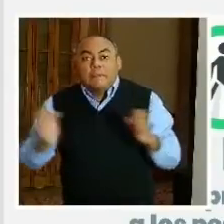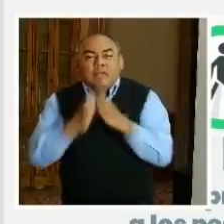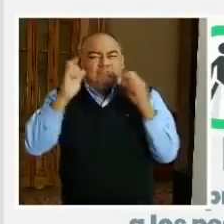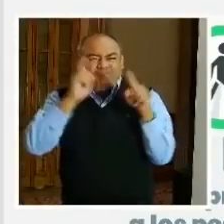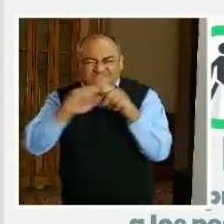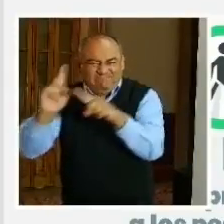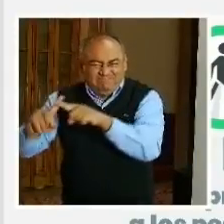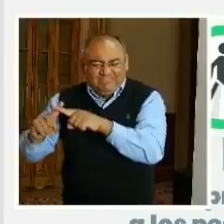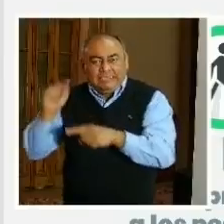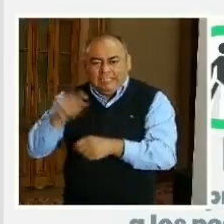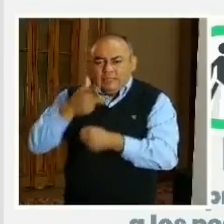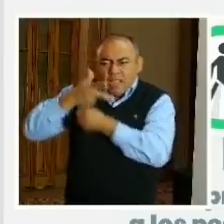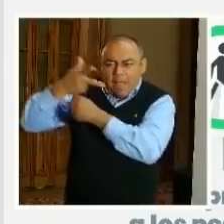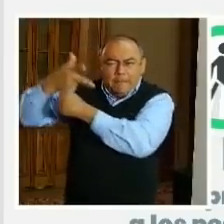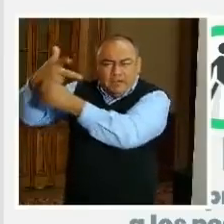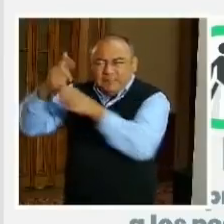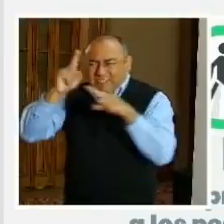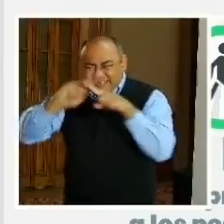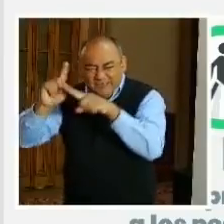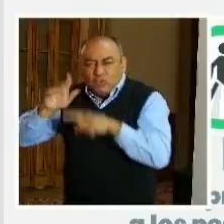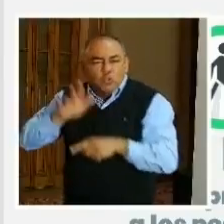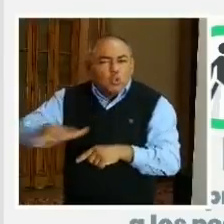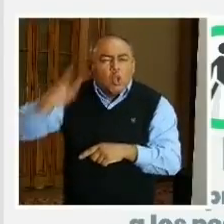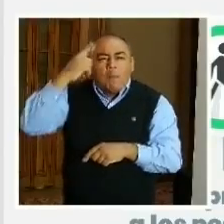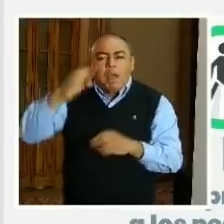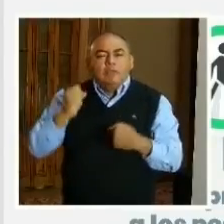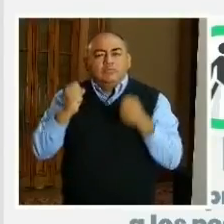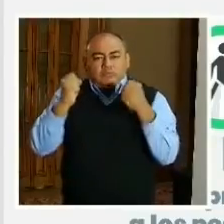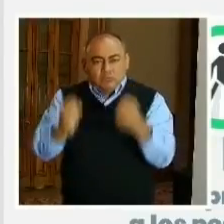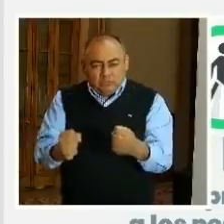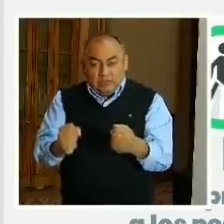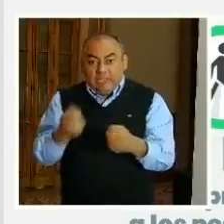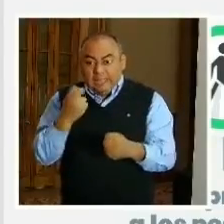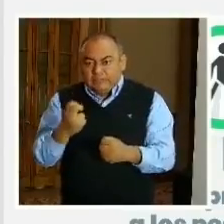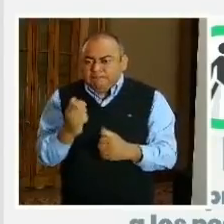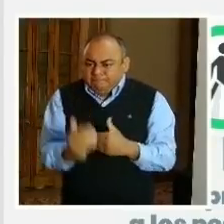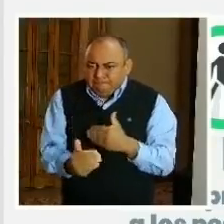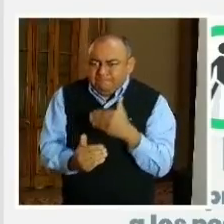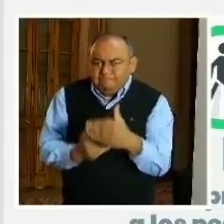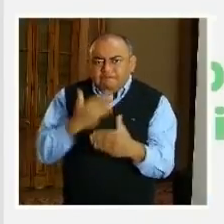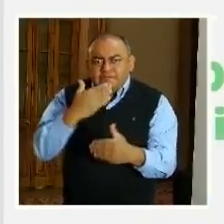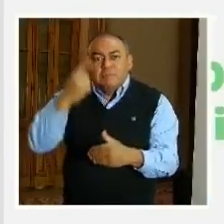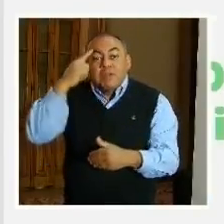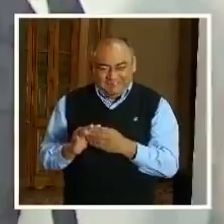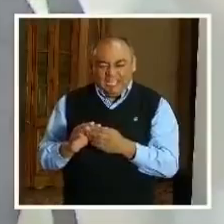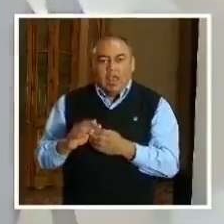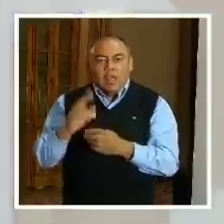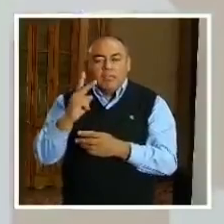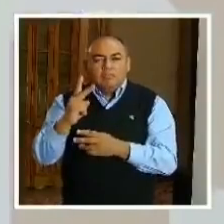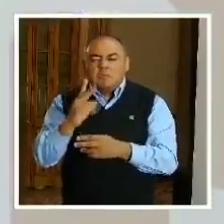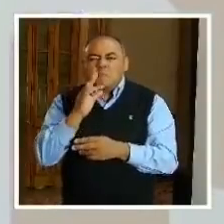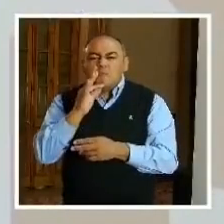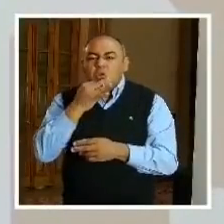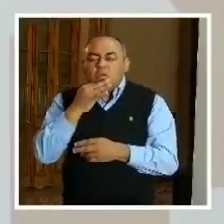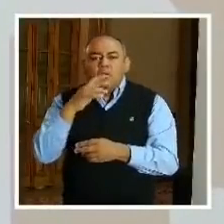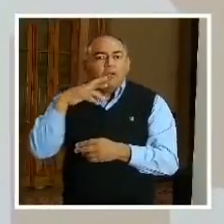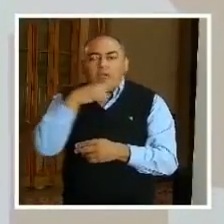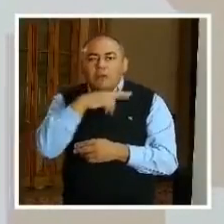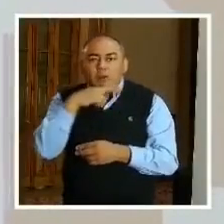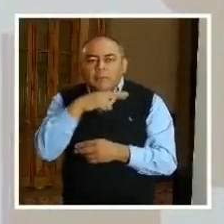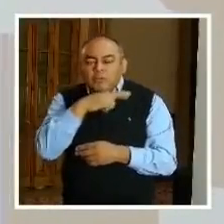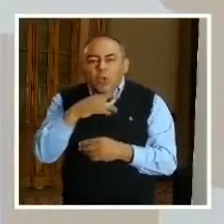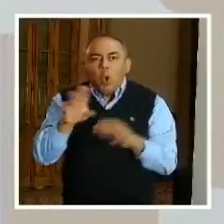se mejore el entorno urbano alrededor de esas estaciones con accesibilidad universal. Todo